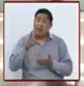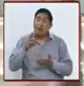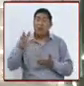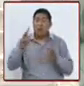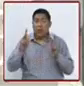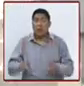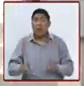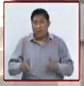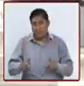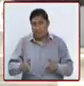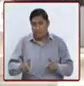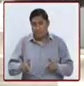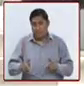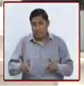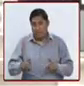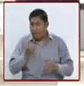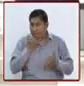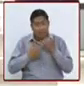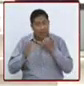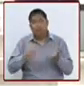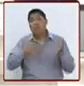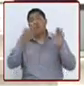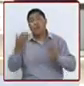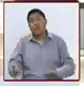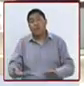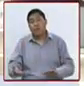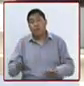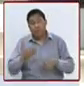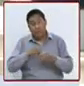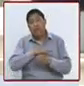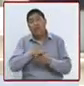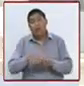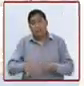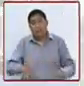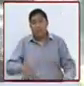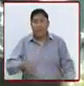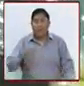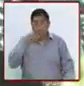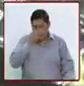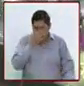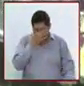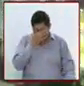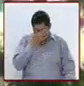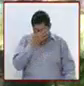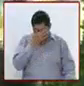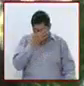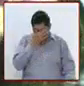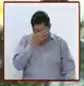22.365 personas que fallecieron por el COVID-19.